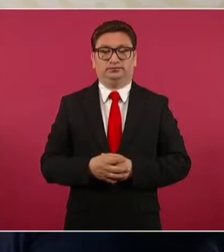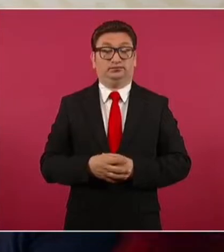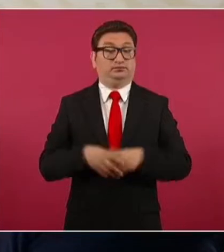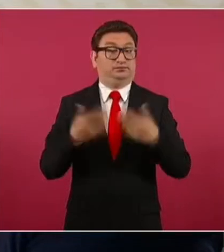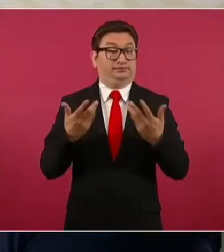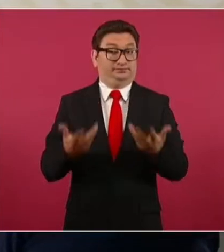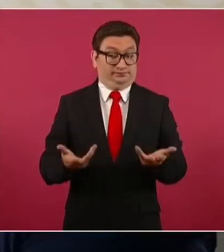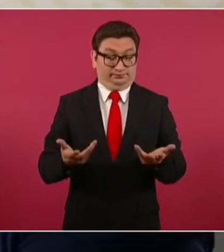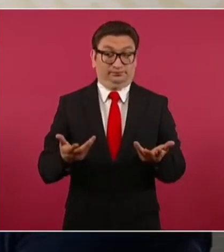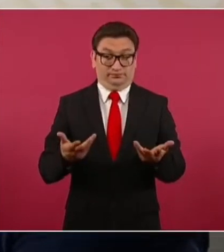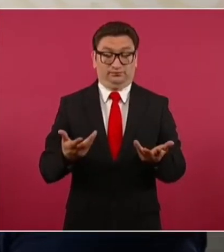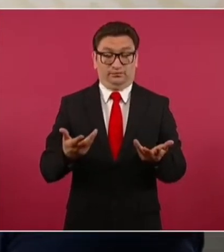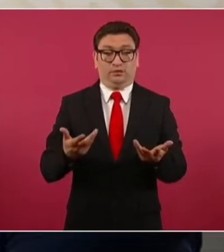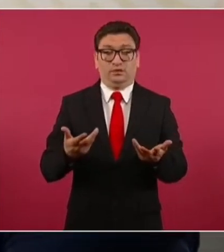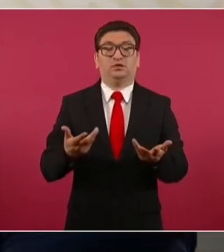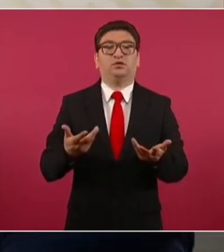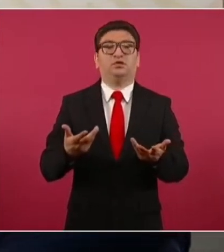no dejarnos